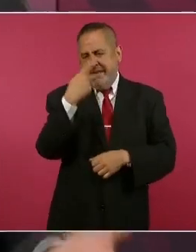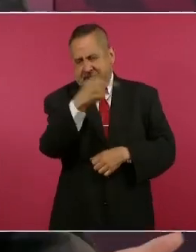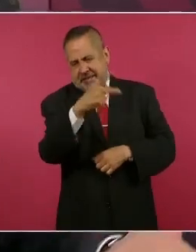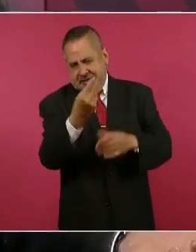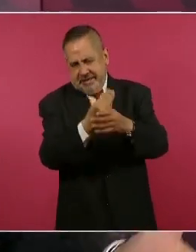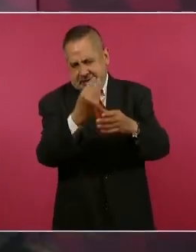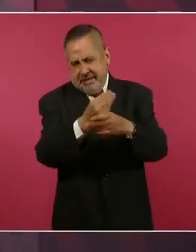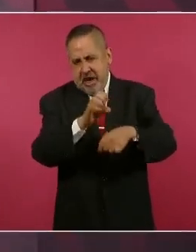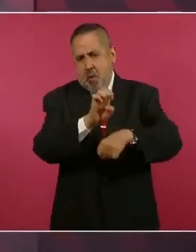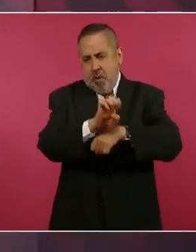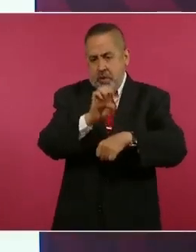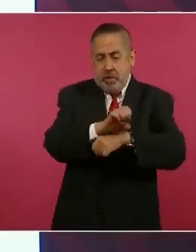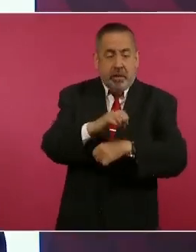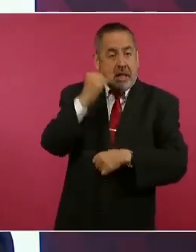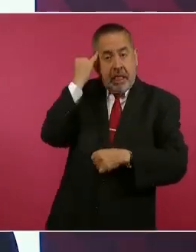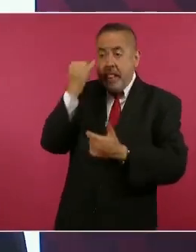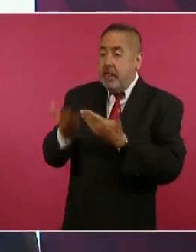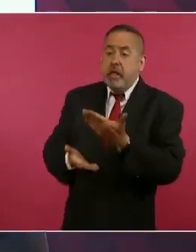planteando